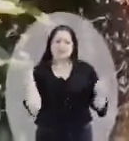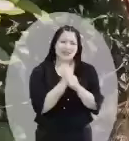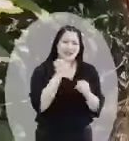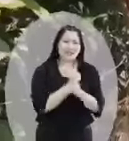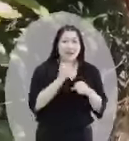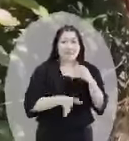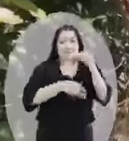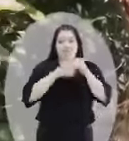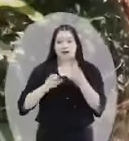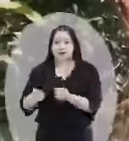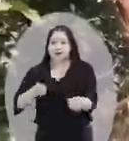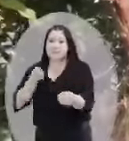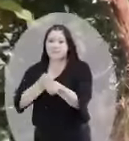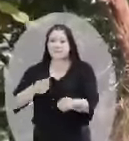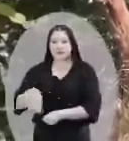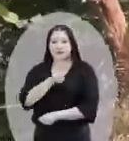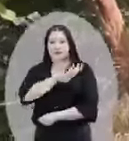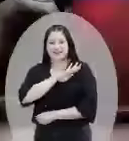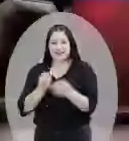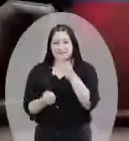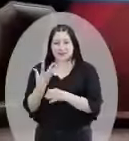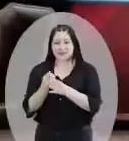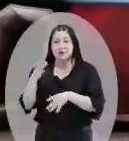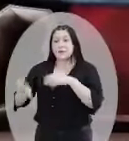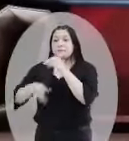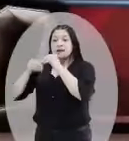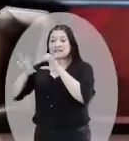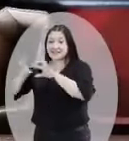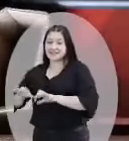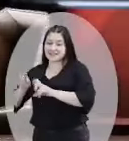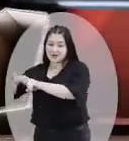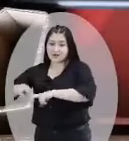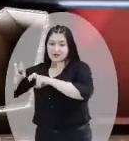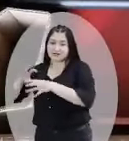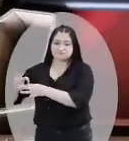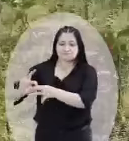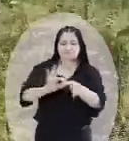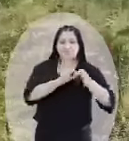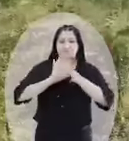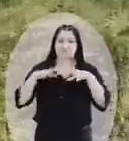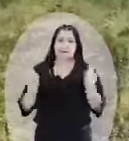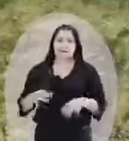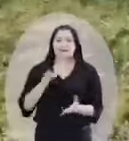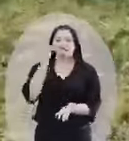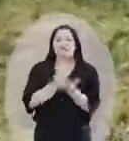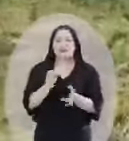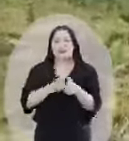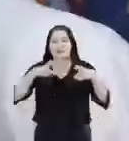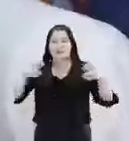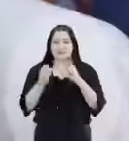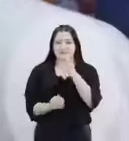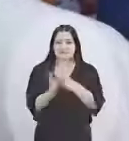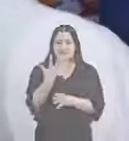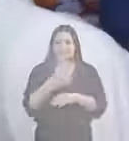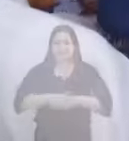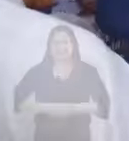la Alcaldía de Pasto, la Secretaría de Agricultura, todos juntos construimos la gran capital.